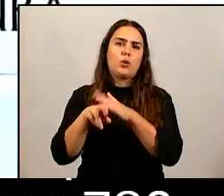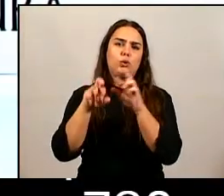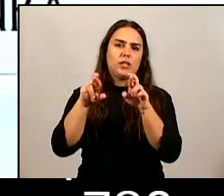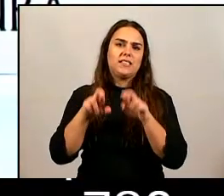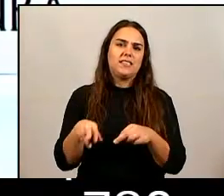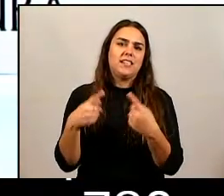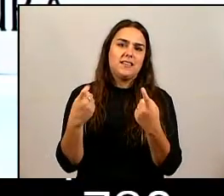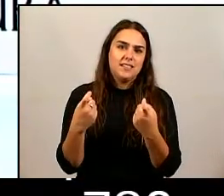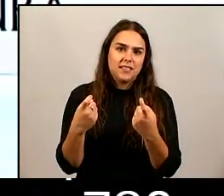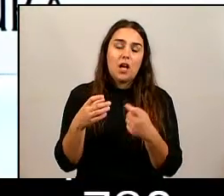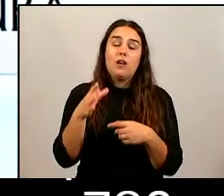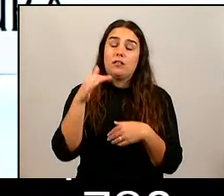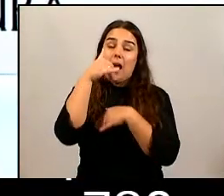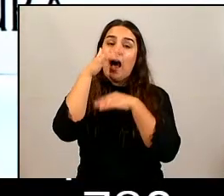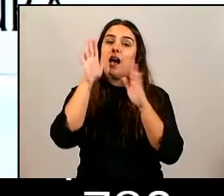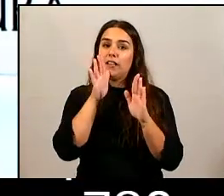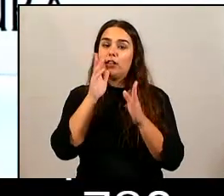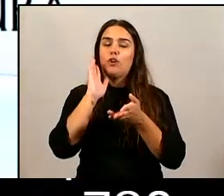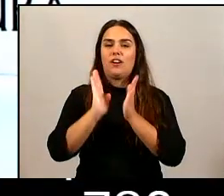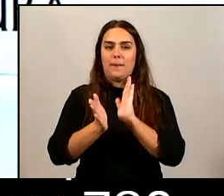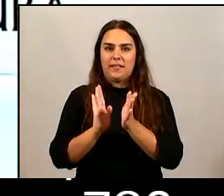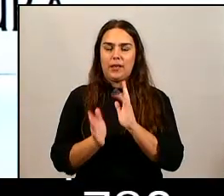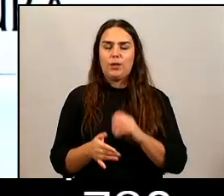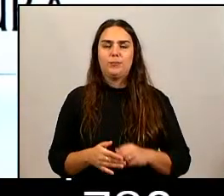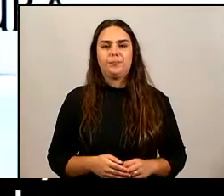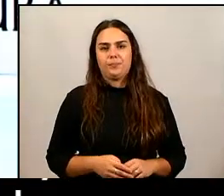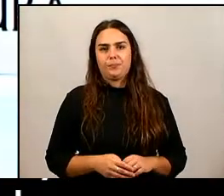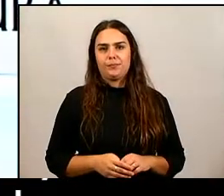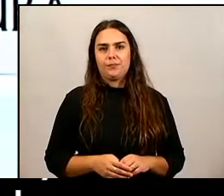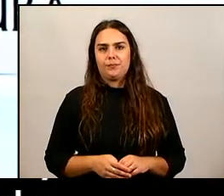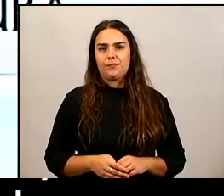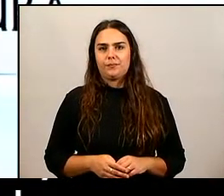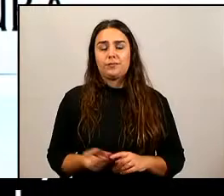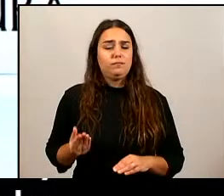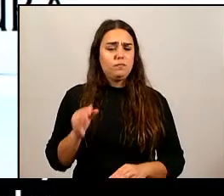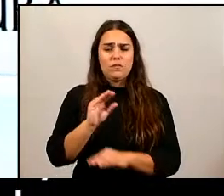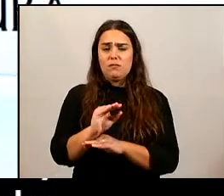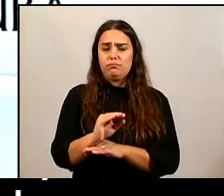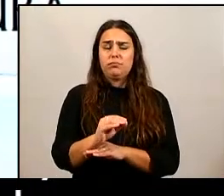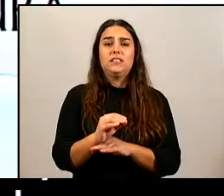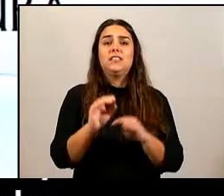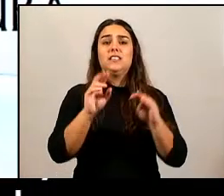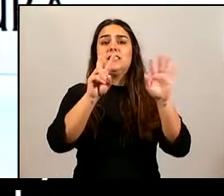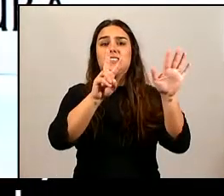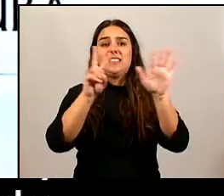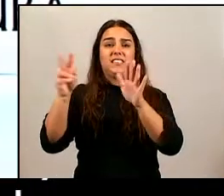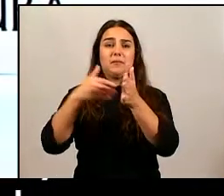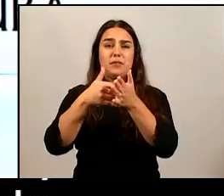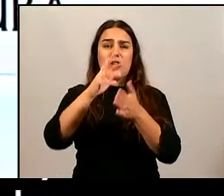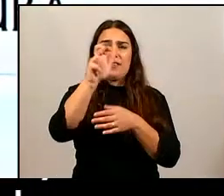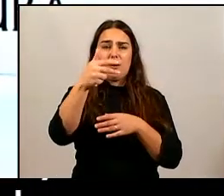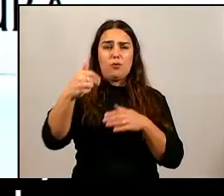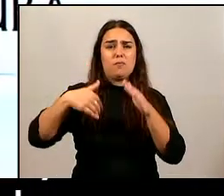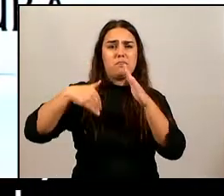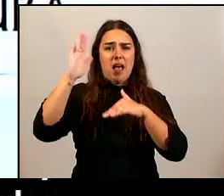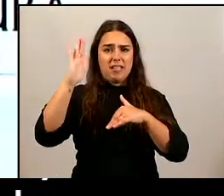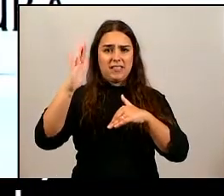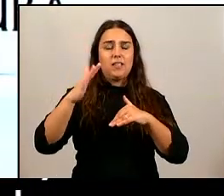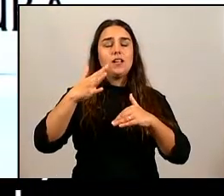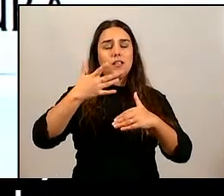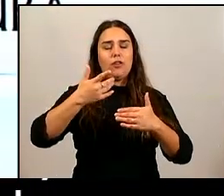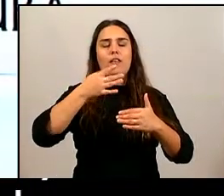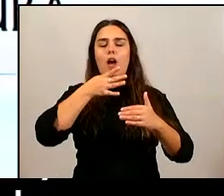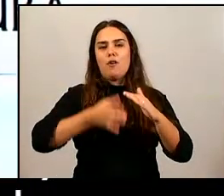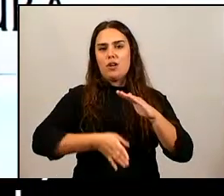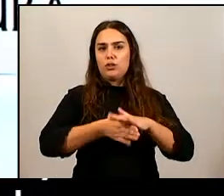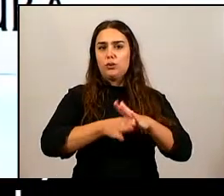residenciales de atención y rehabilitación. Con una inversión de más de 77 millones de euros, garantizaremos la